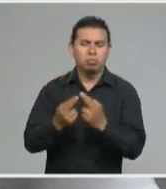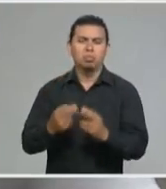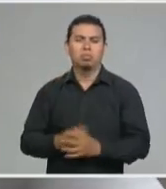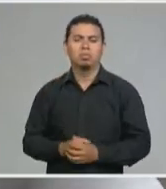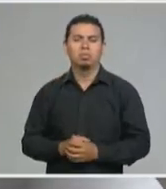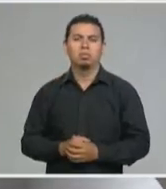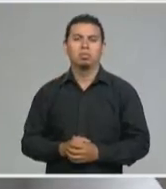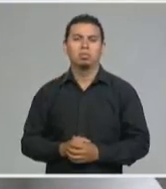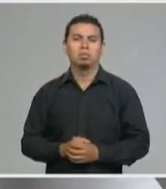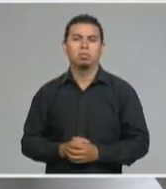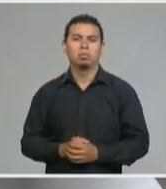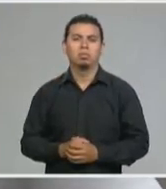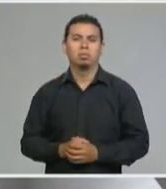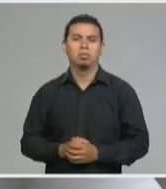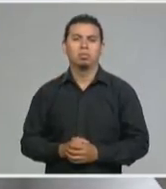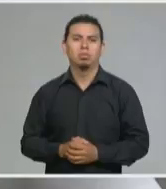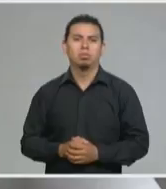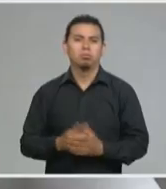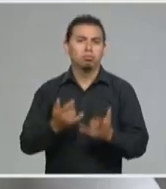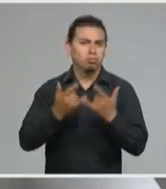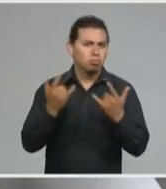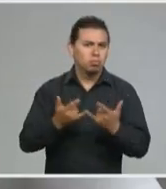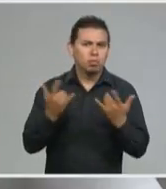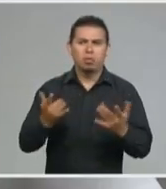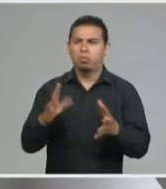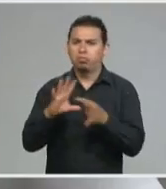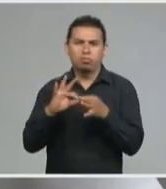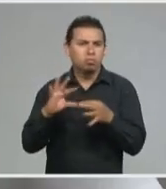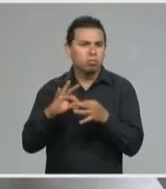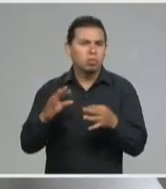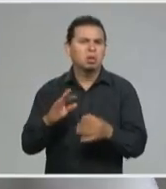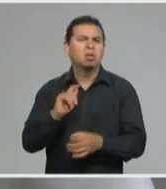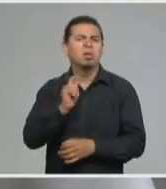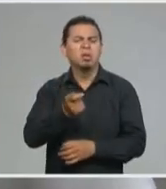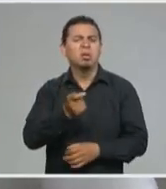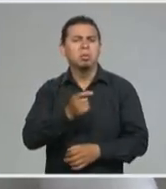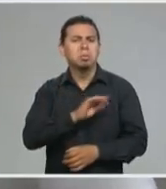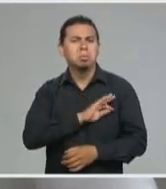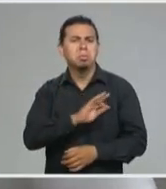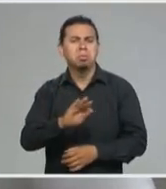que tiene a cargo la Secretaría de Asuntos Indígenas para poder